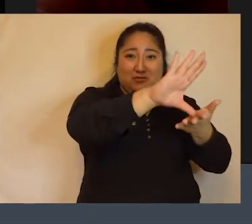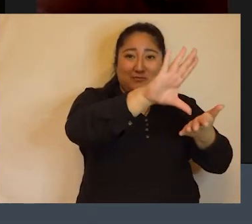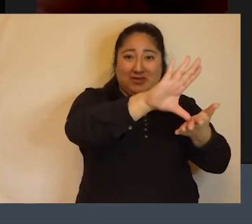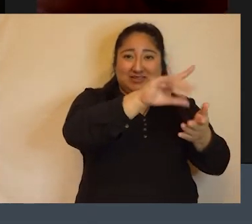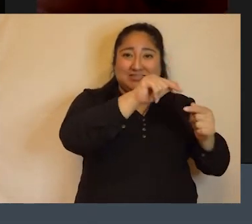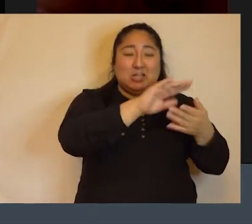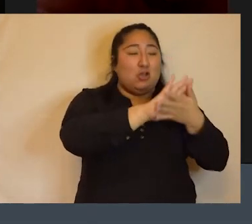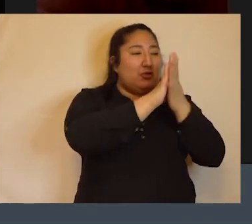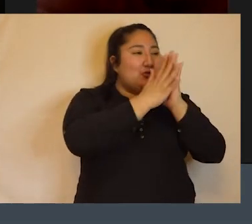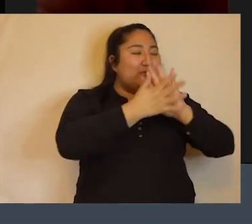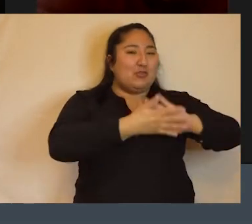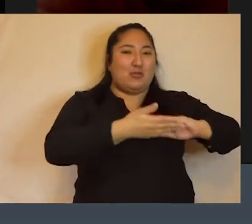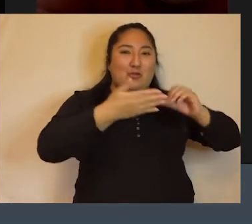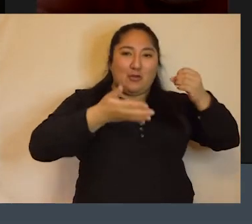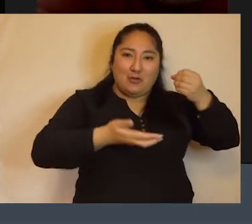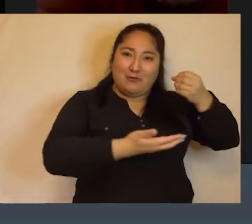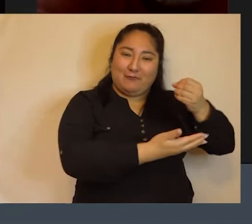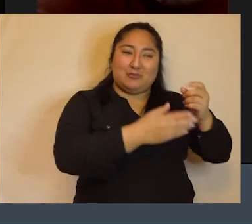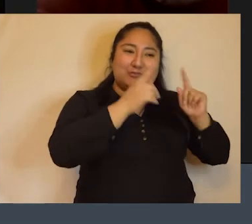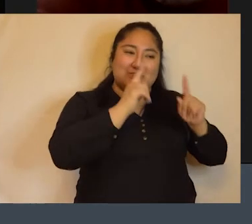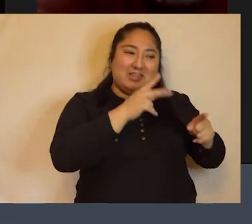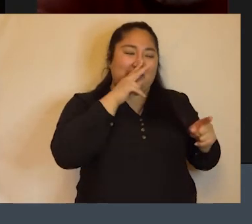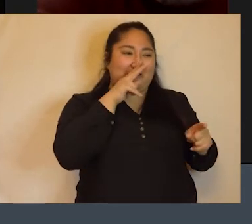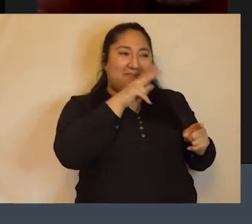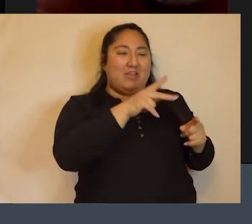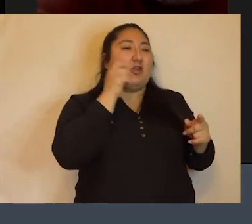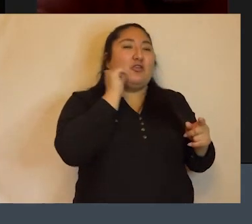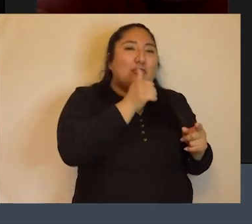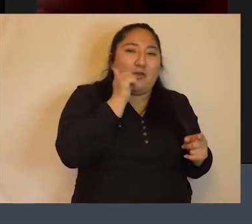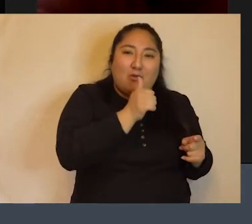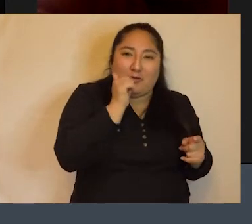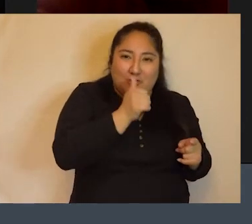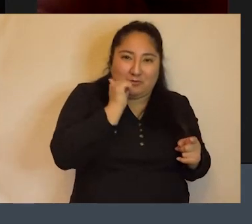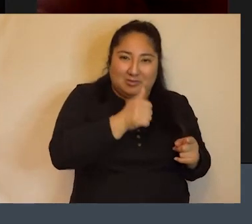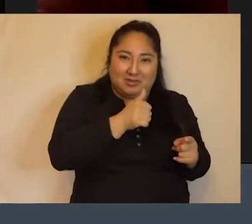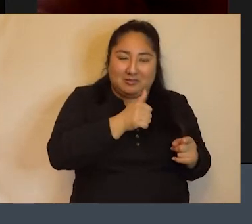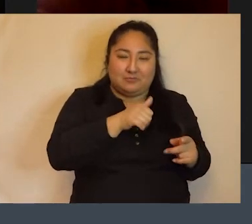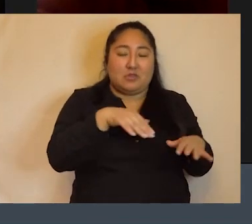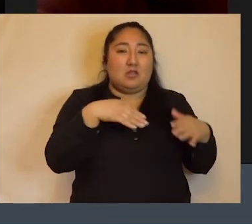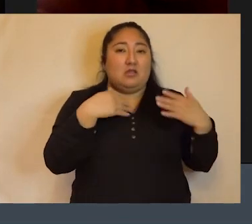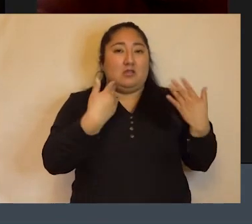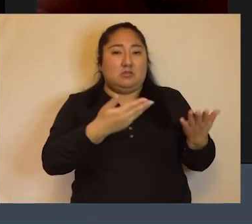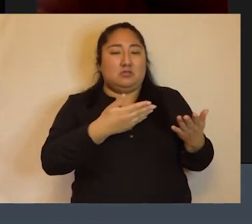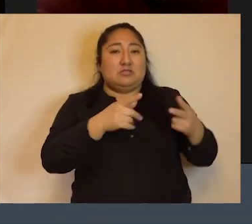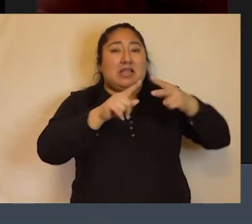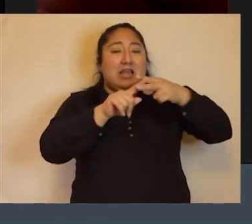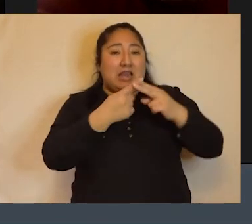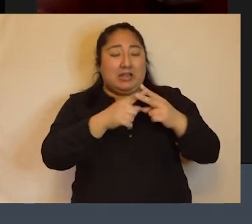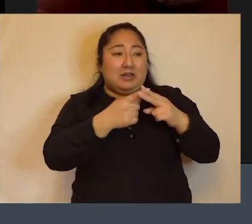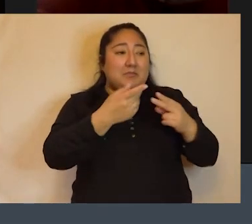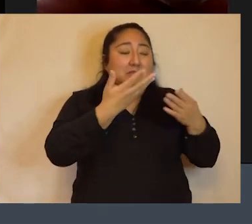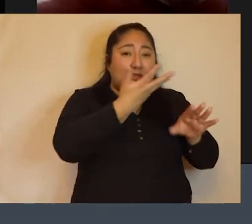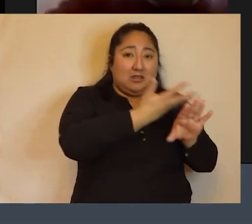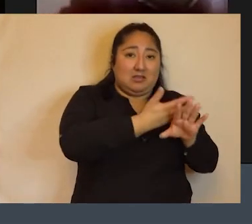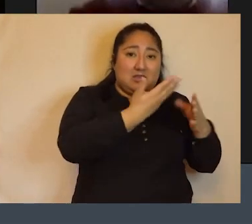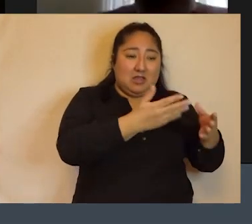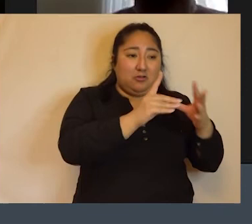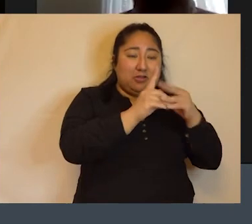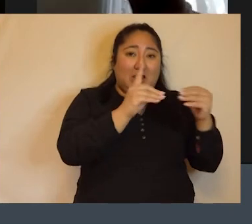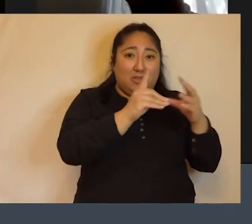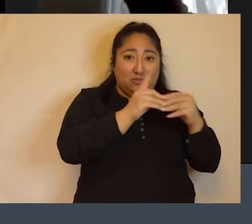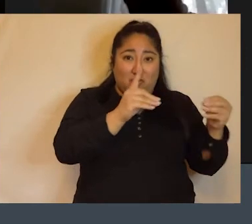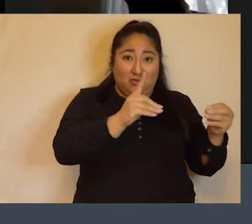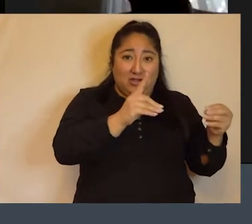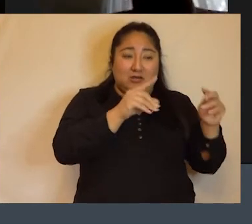exterior. Todos los fondos se deben valorizar todos los días, ¿ya? Y si los instrumentos que tenemos